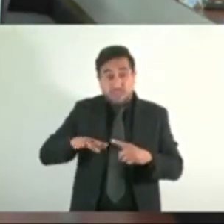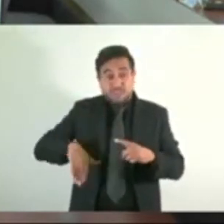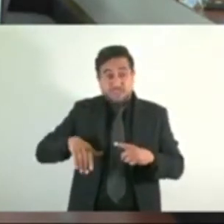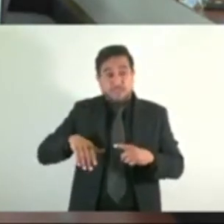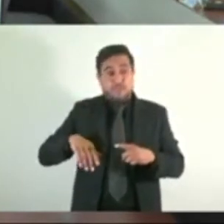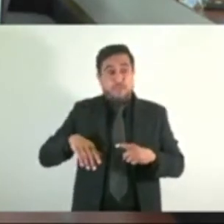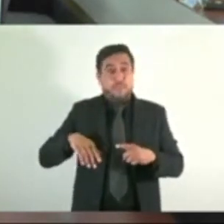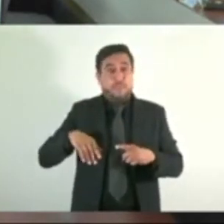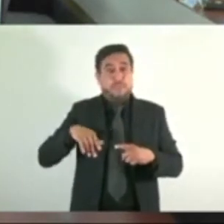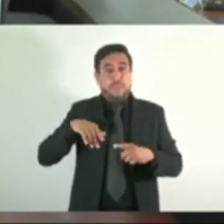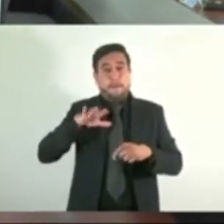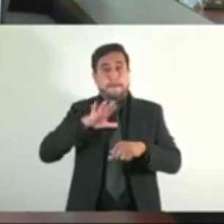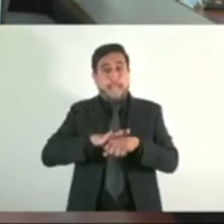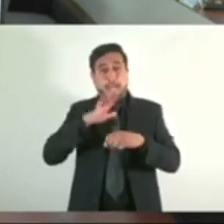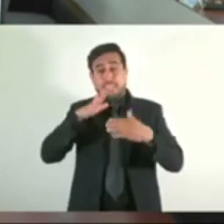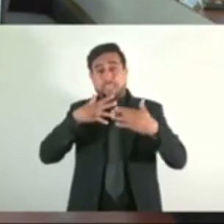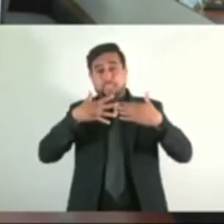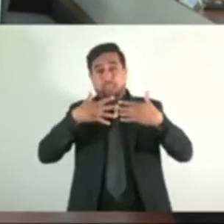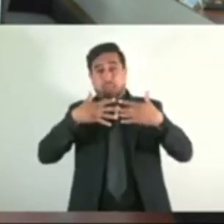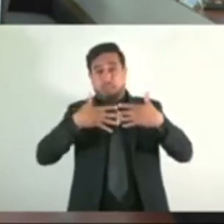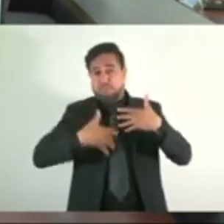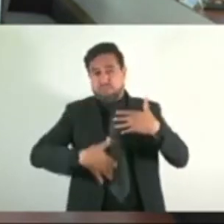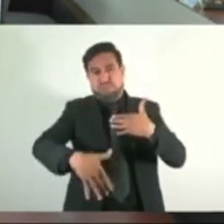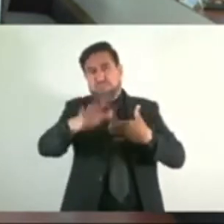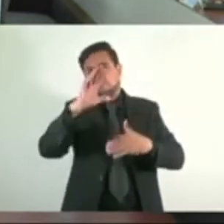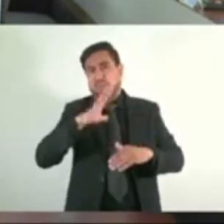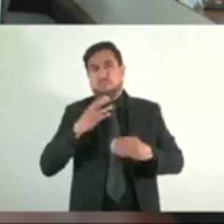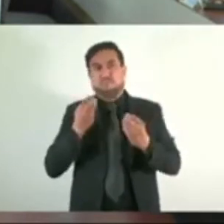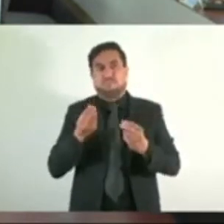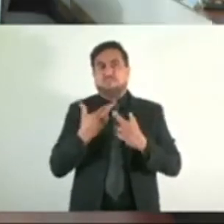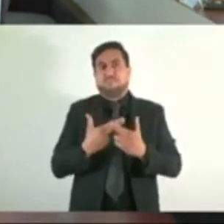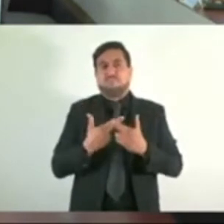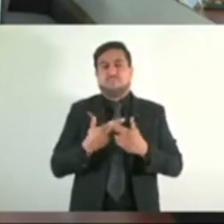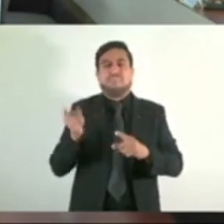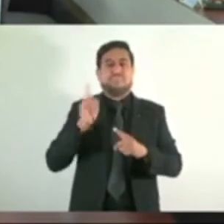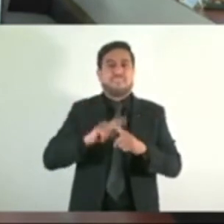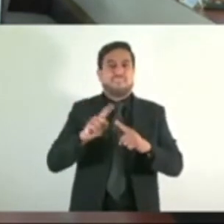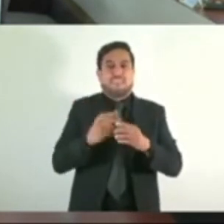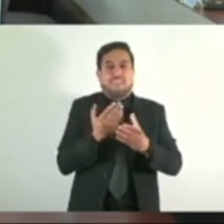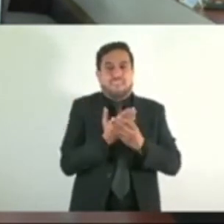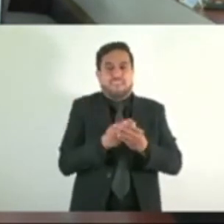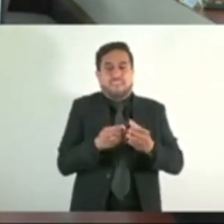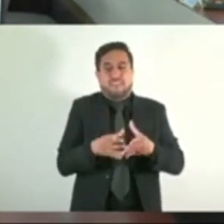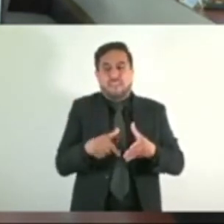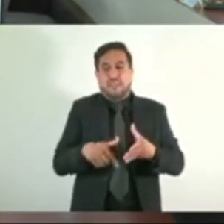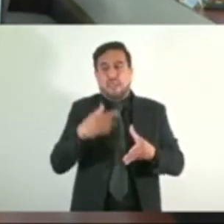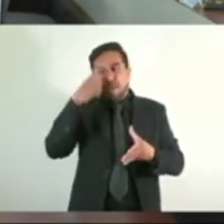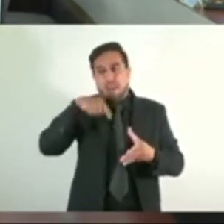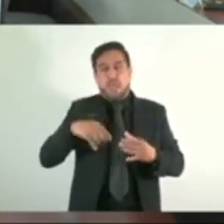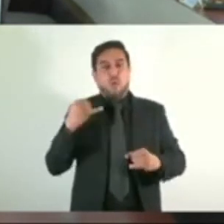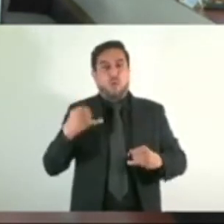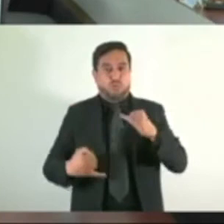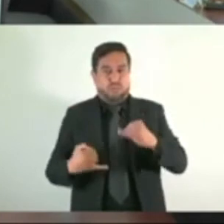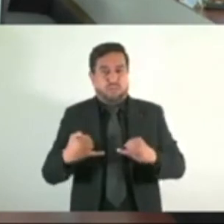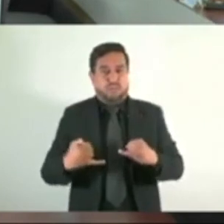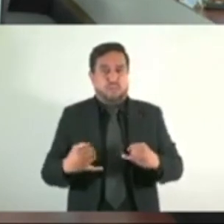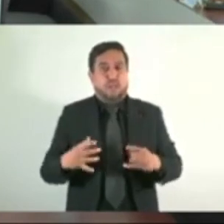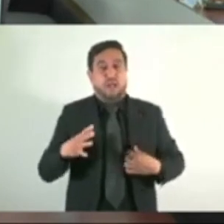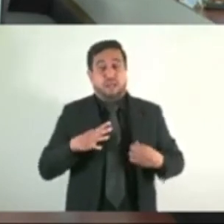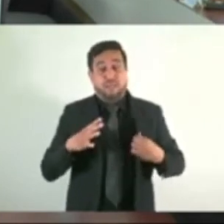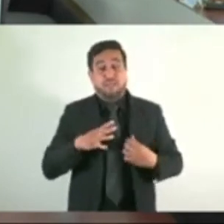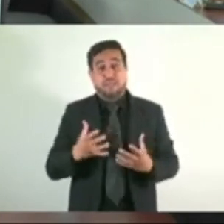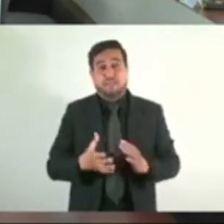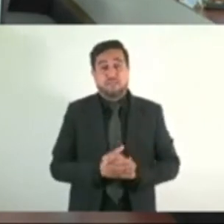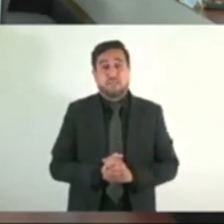los casos que hoy podemos decir que están siendo ya juzgados y que tienen condena